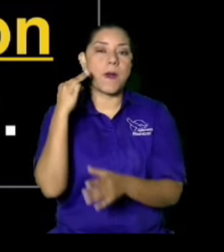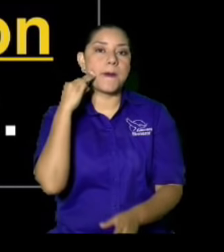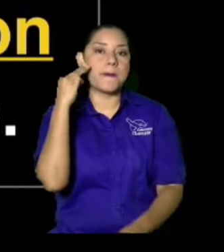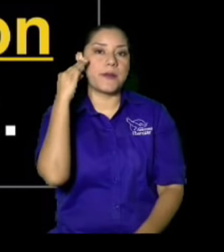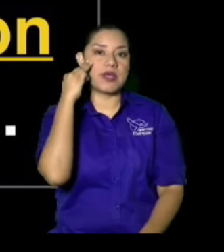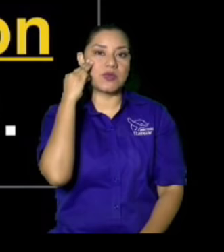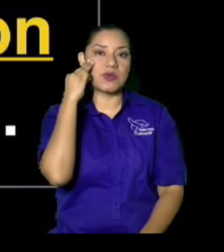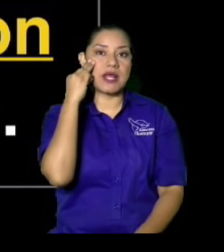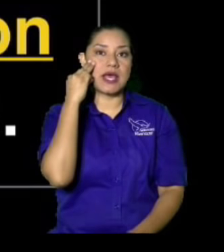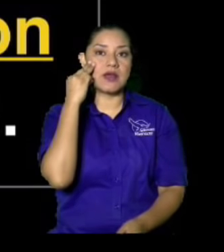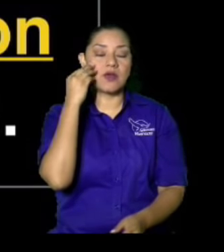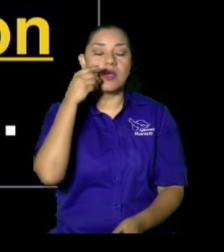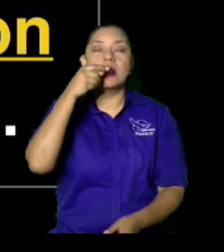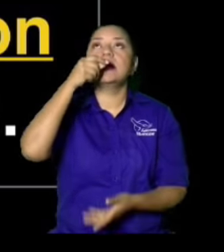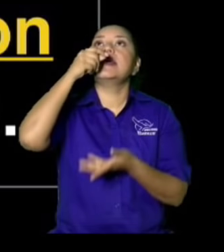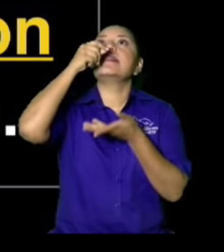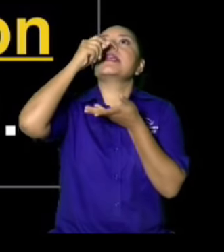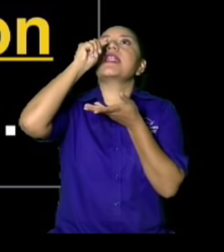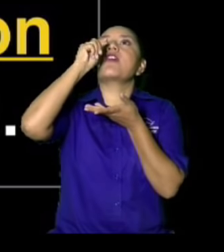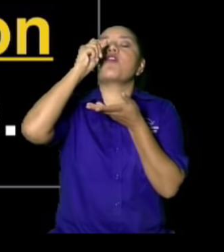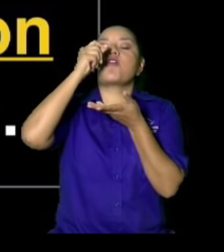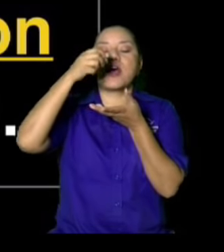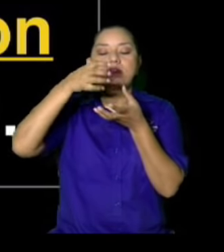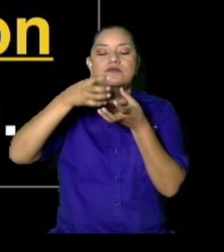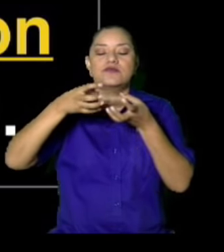maduraron sus racimos de uvas.